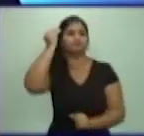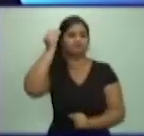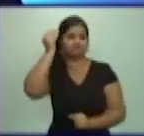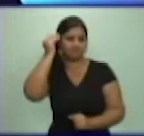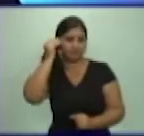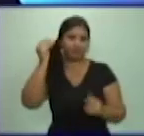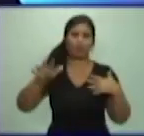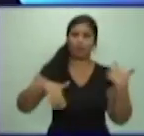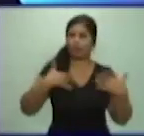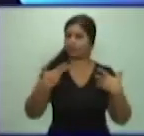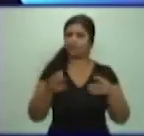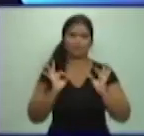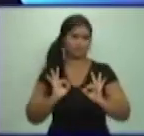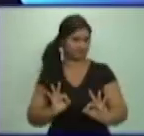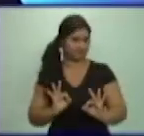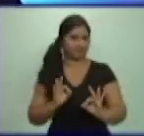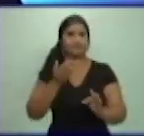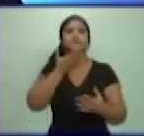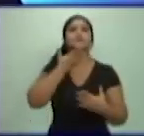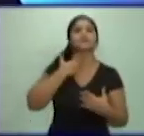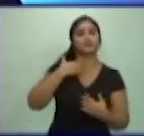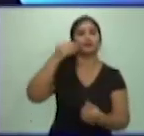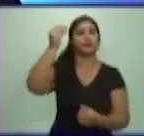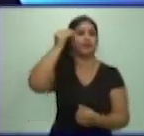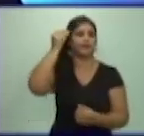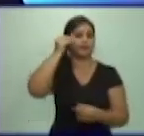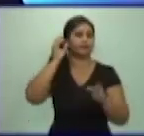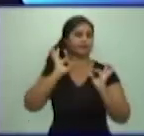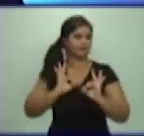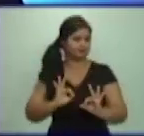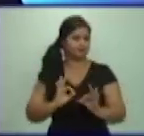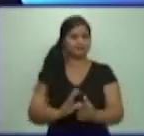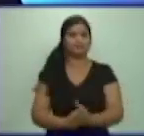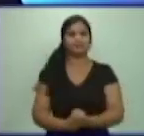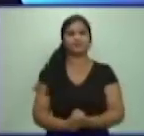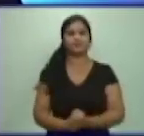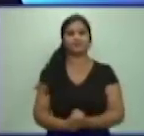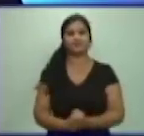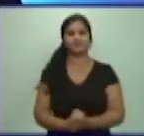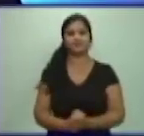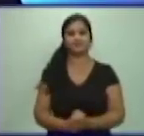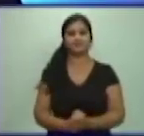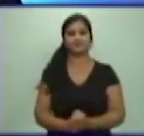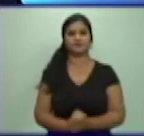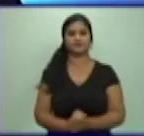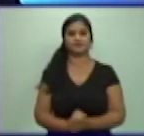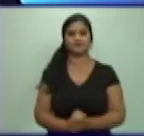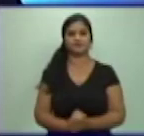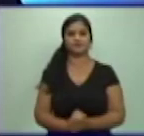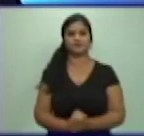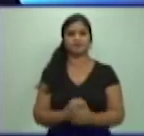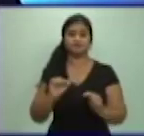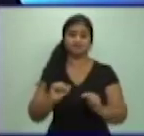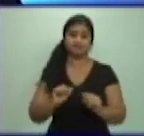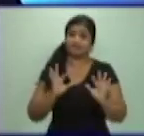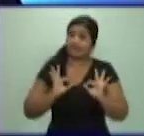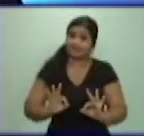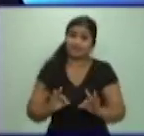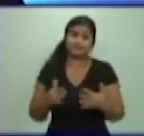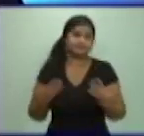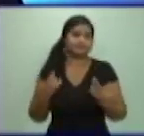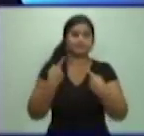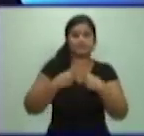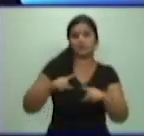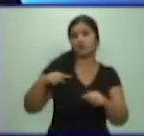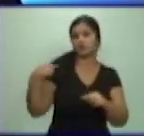que siempre despierta cada curso escolar. Lamentablemente ocurrió de esta manera, pero nosotros desde